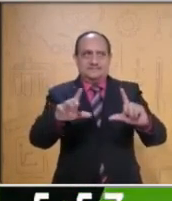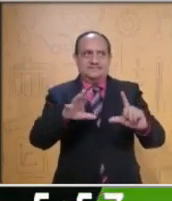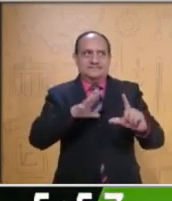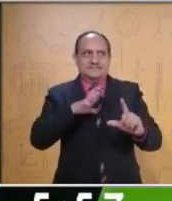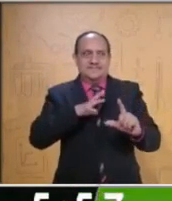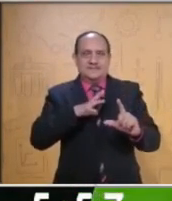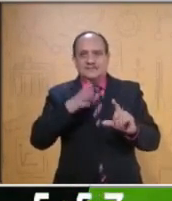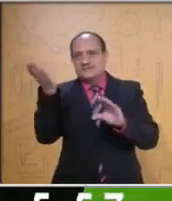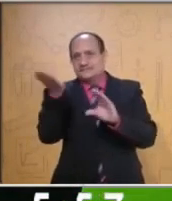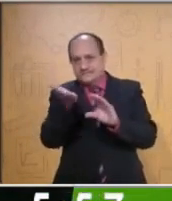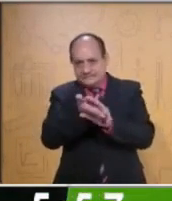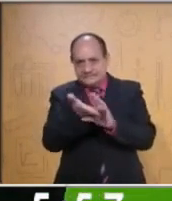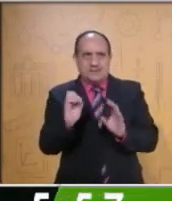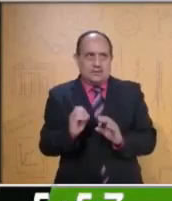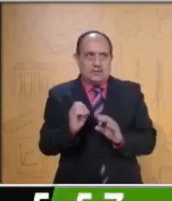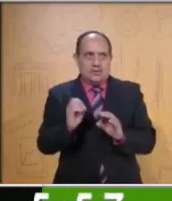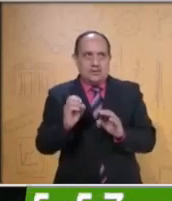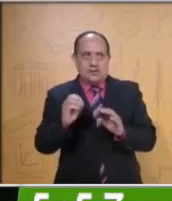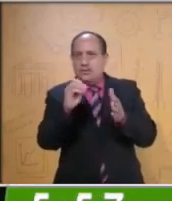agregar